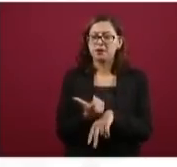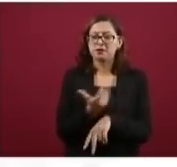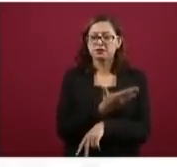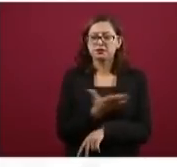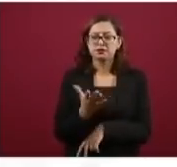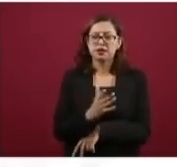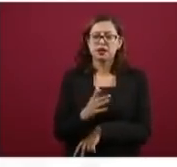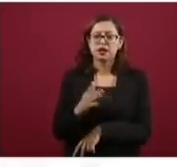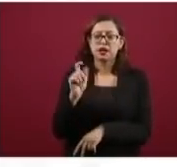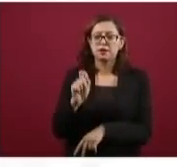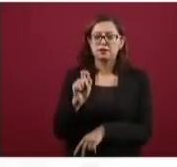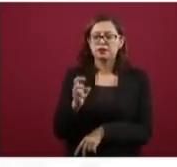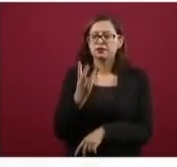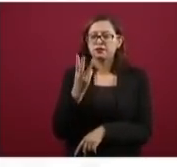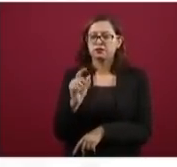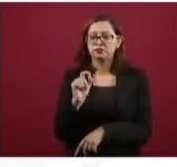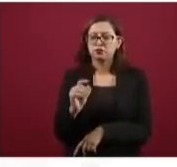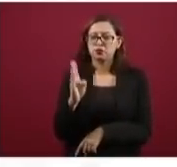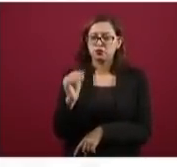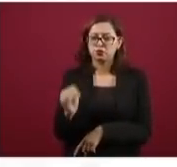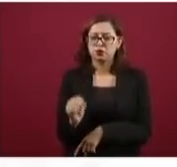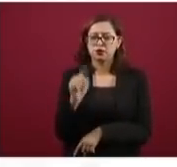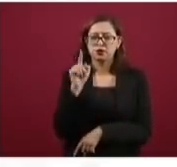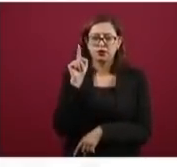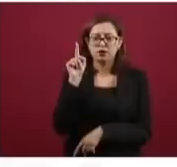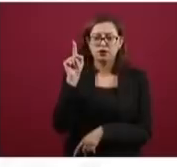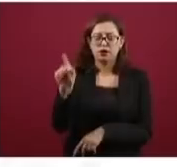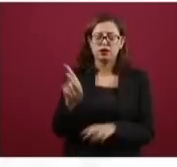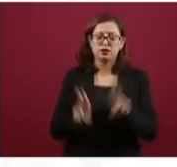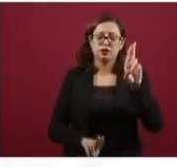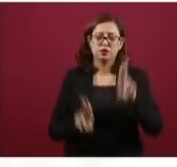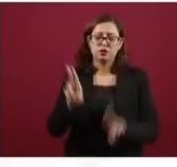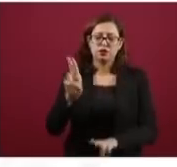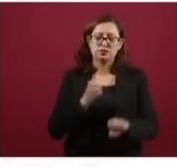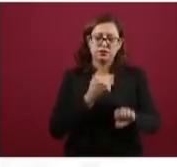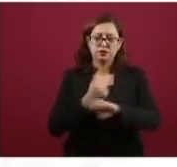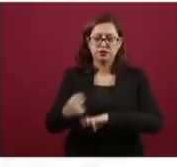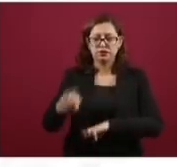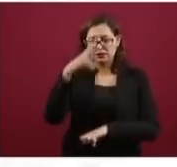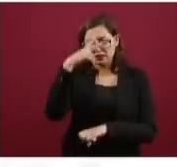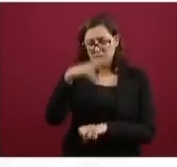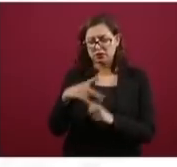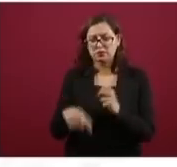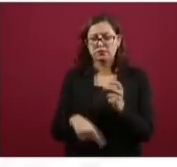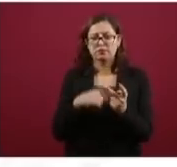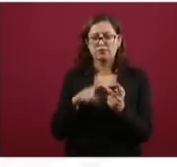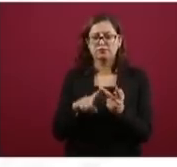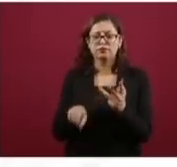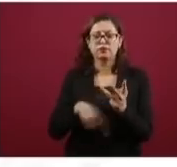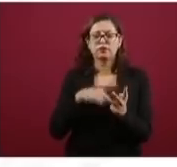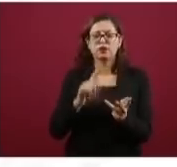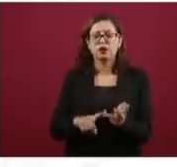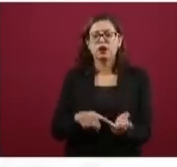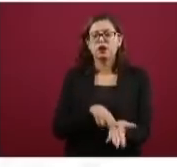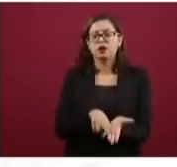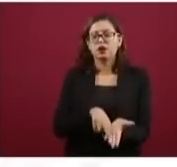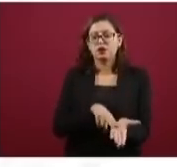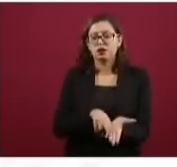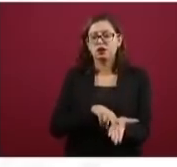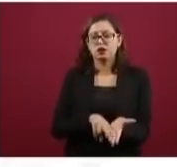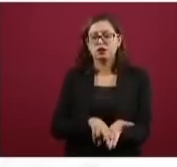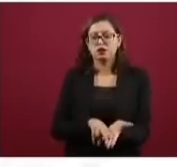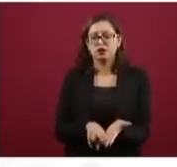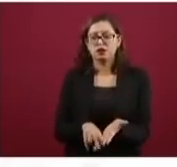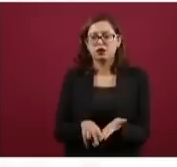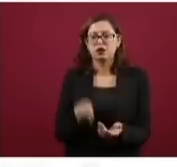cara a 23 puntos con 9 centavos en naucalpan estado de méxico para diesel la más económica está